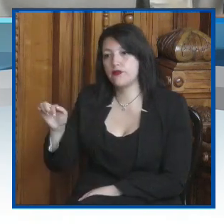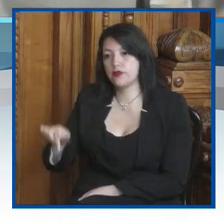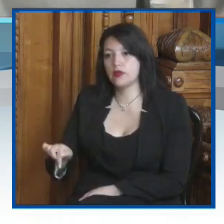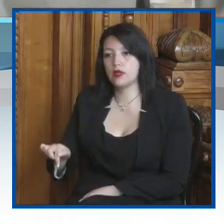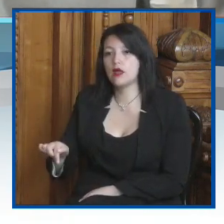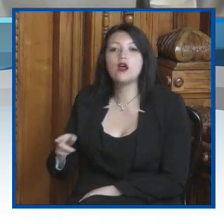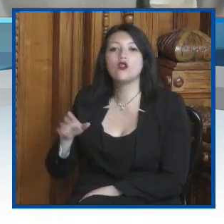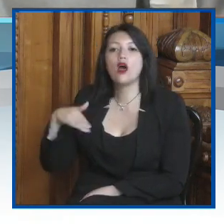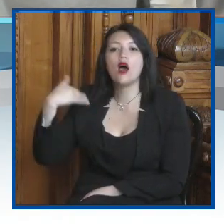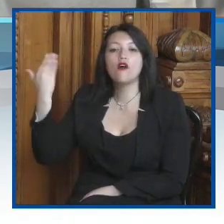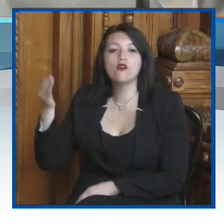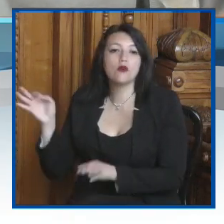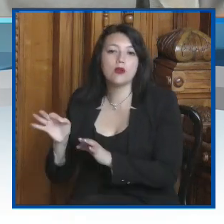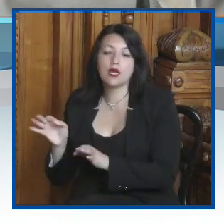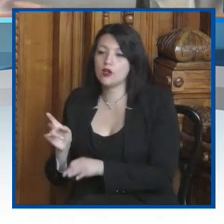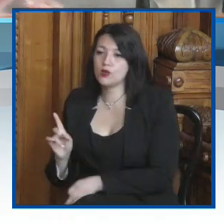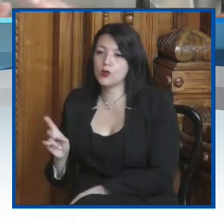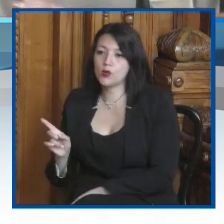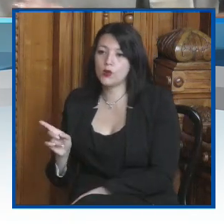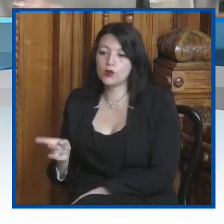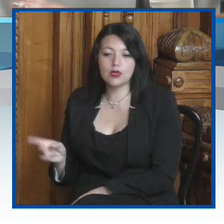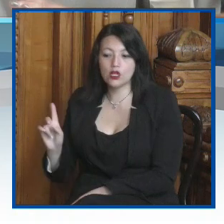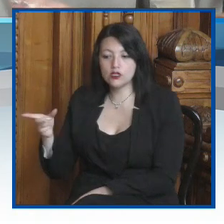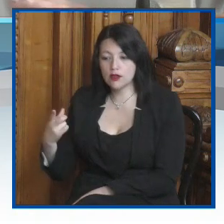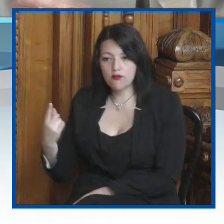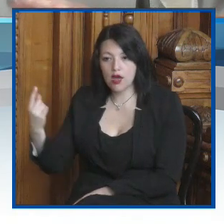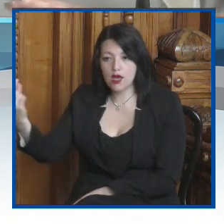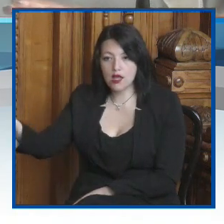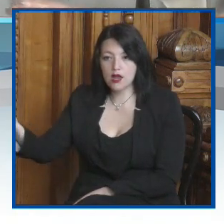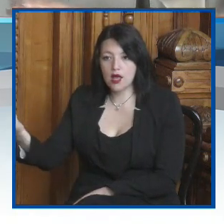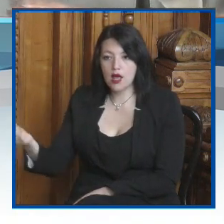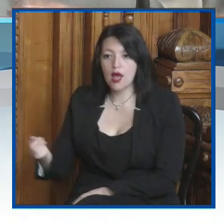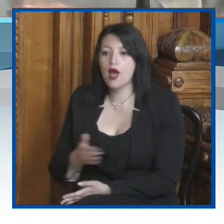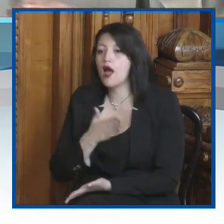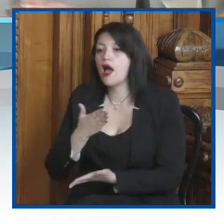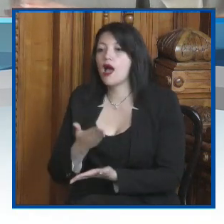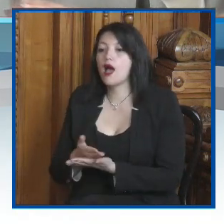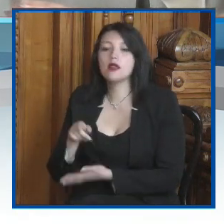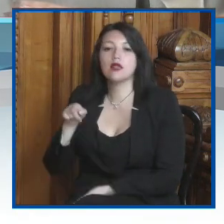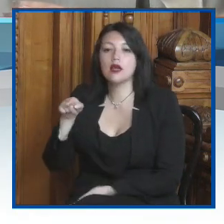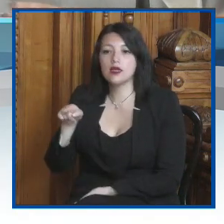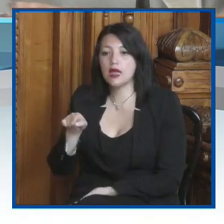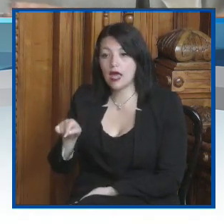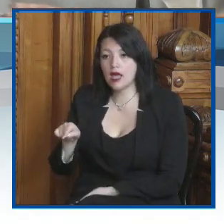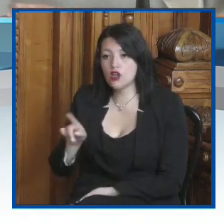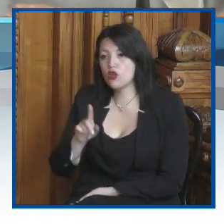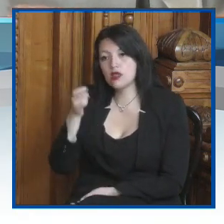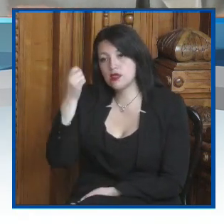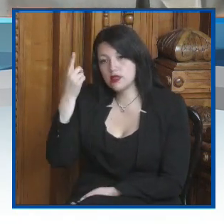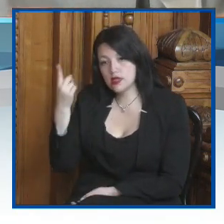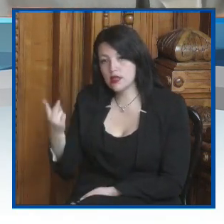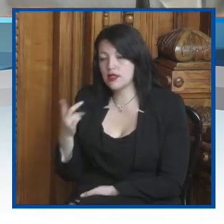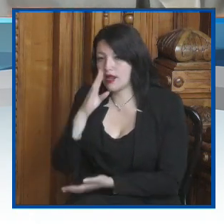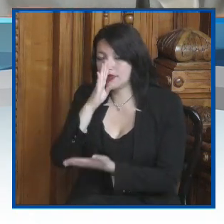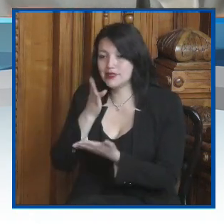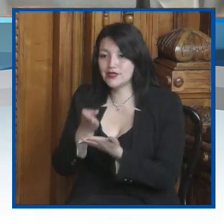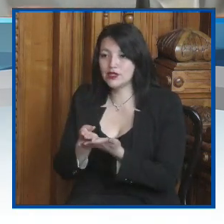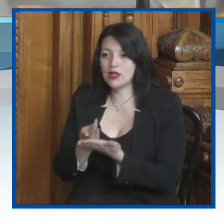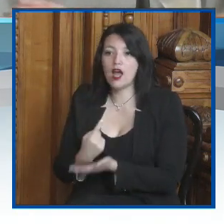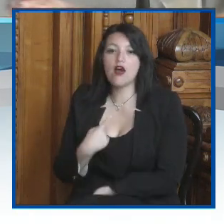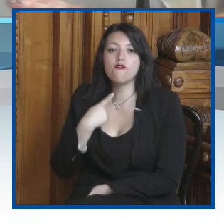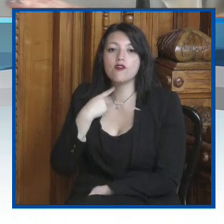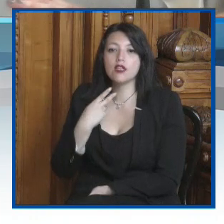Usted no le va a explicar nada afuera, le dije. Usted no se va a ir hasta que no entienda la decisión, porque es una decisión que justamente afecta